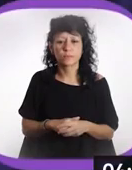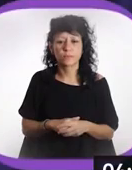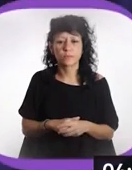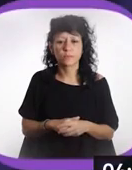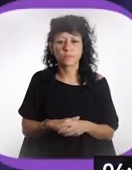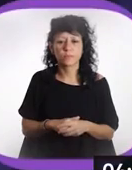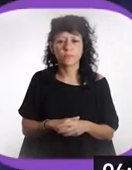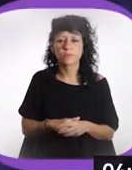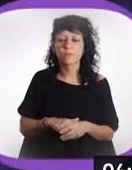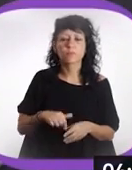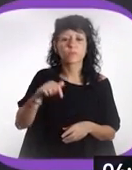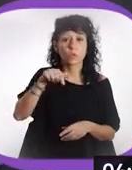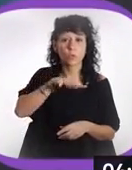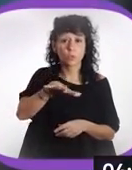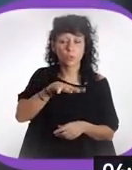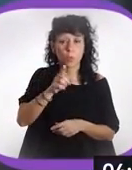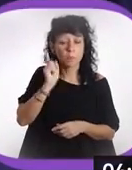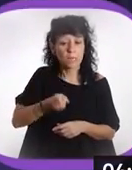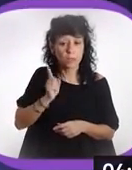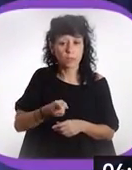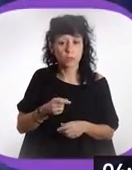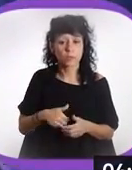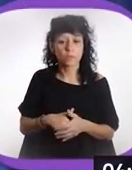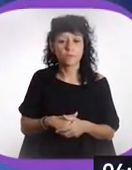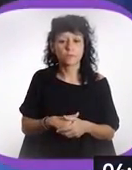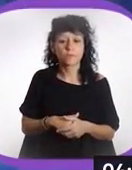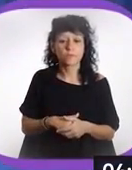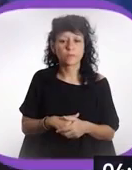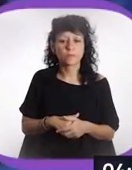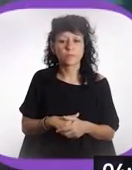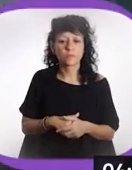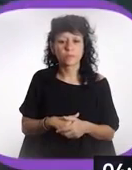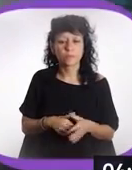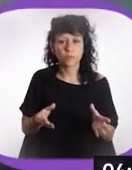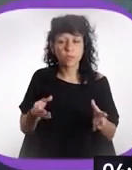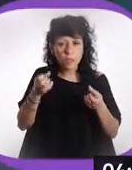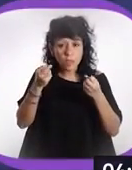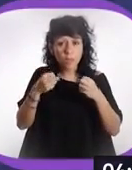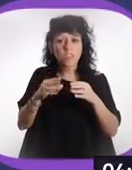Intruso Zarak, zona en peligro. ¿Qué? Iniciando autodestrucción.